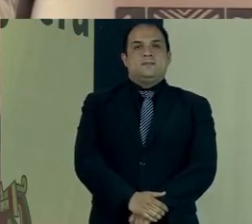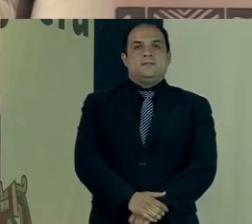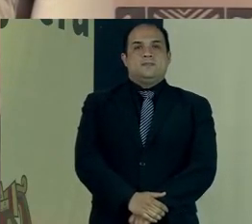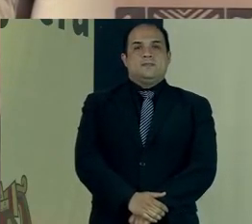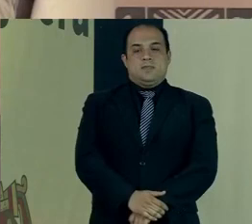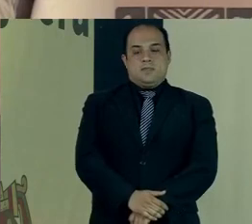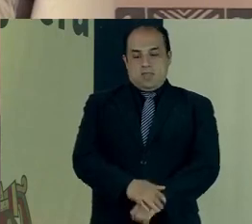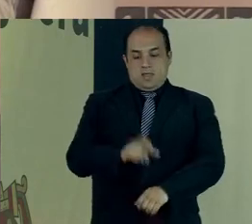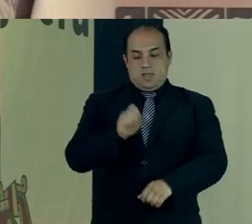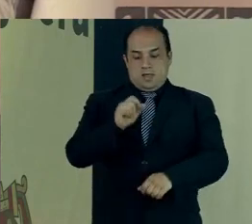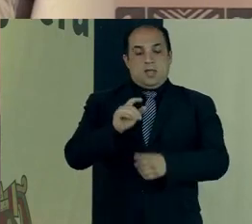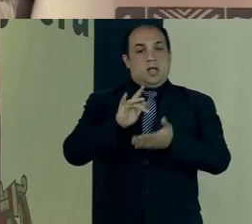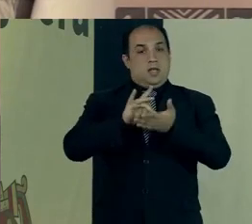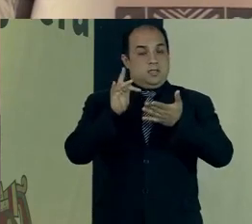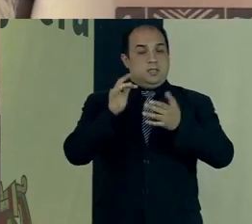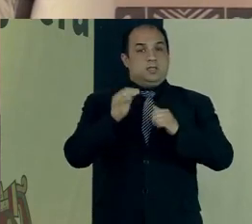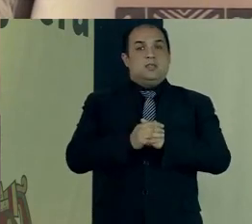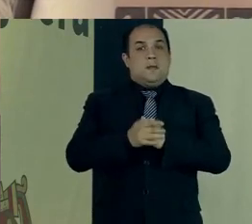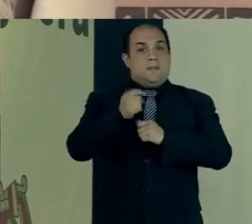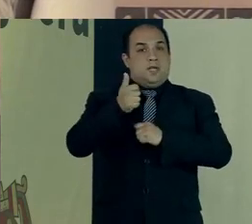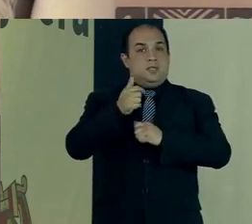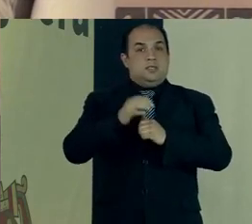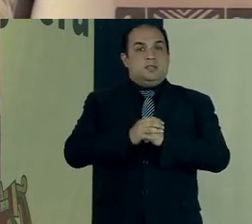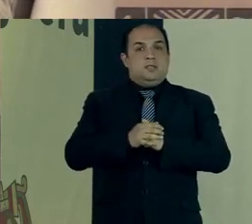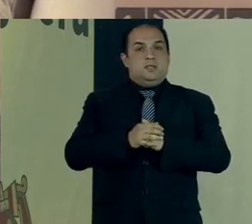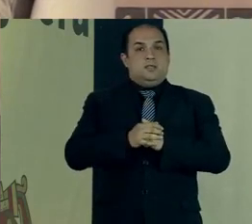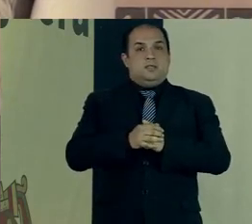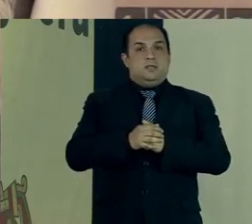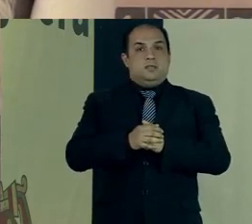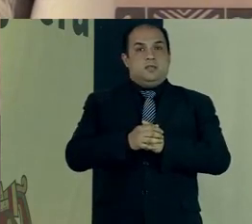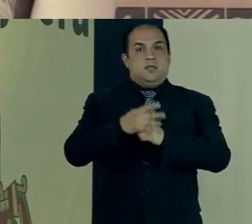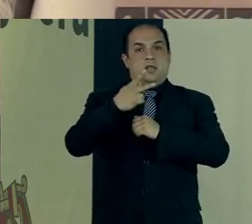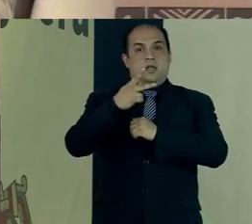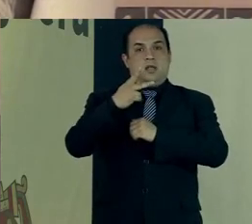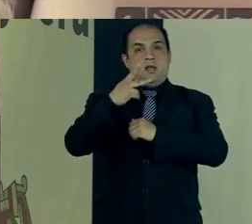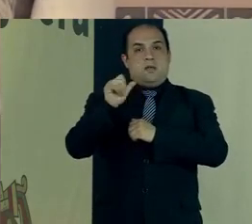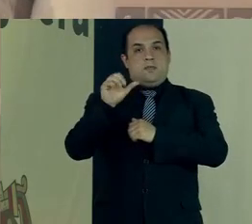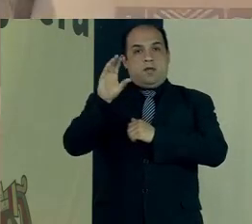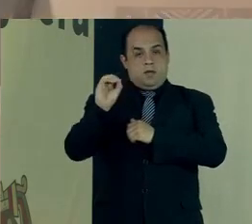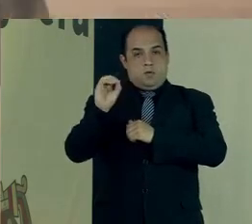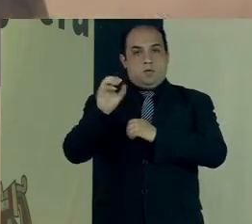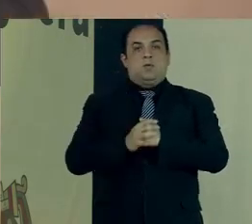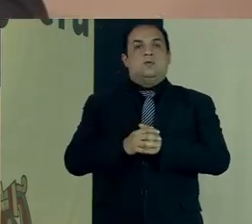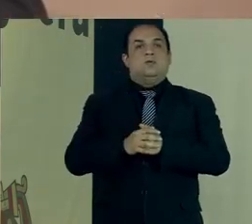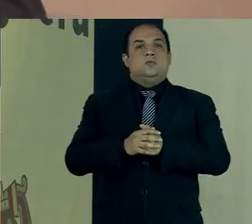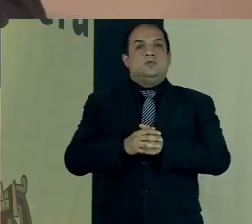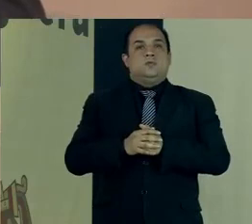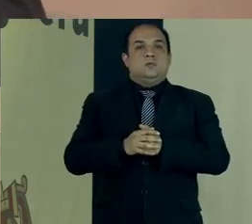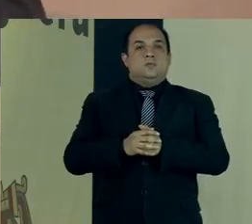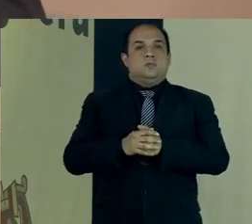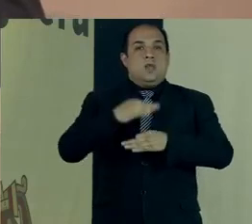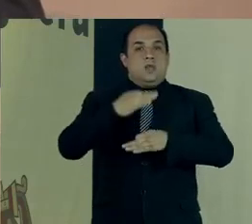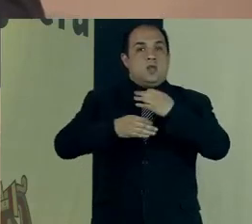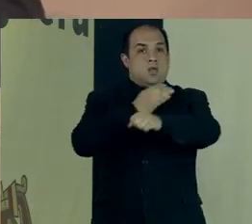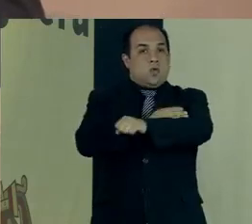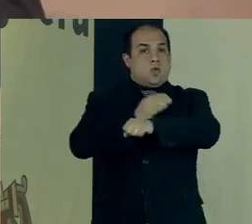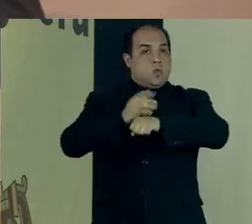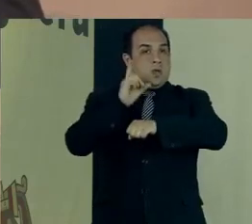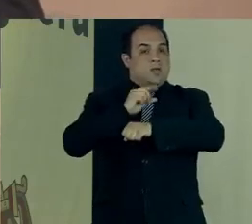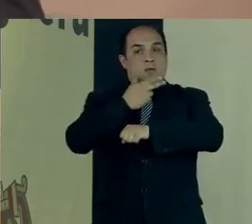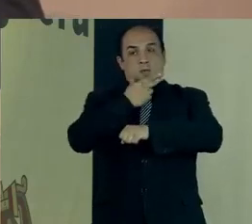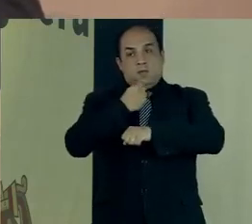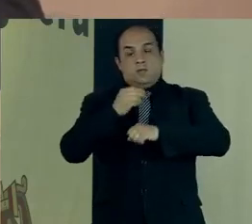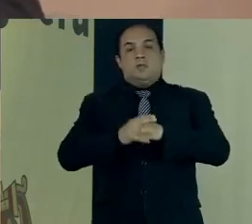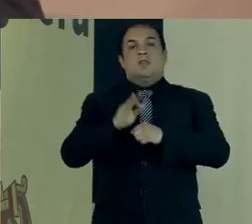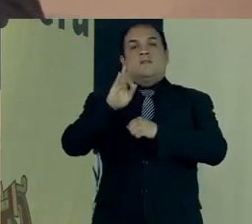que también agradecer de inicio a paco ignacio taibo todas las compañeras y compañeros del